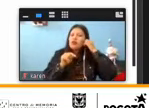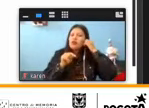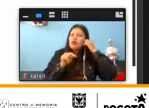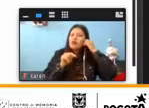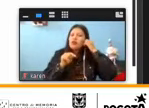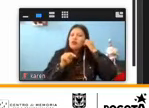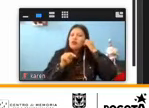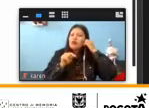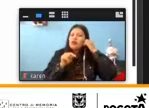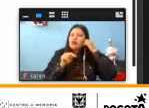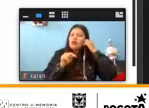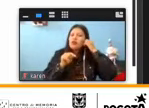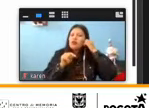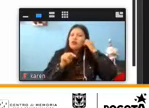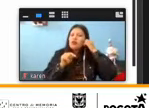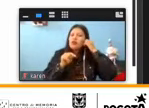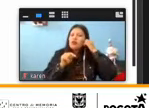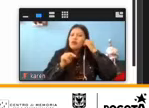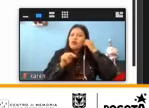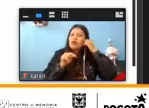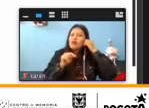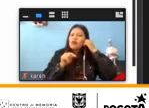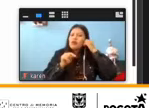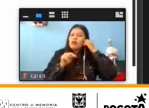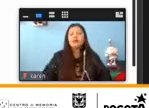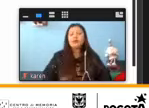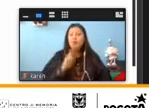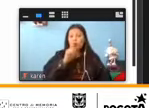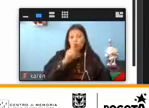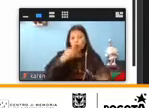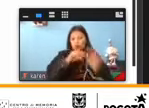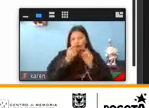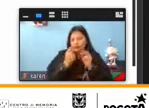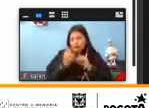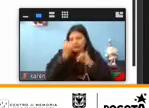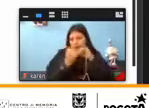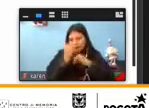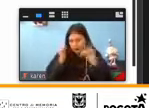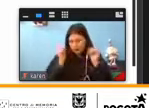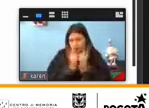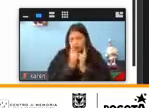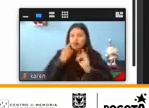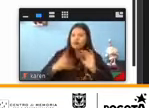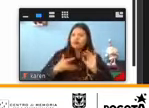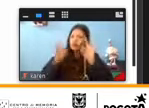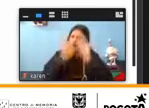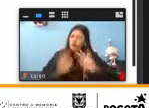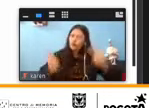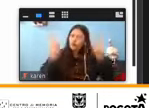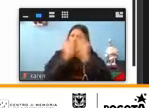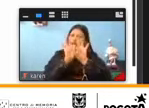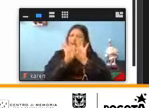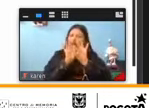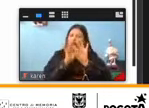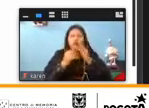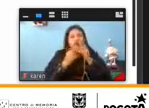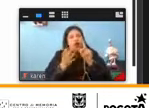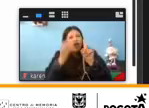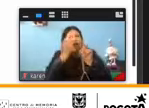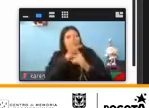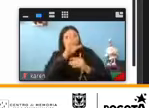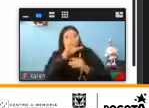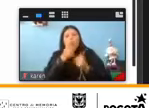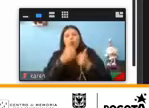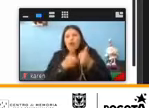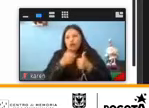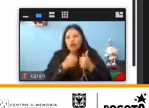Y bueno, también una de las cosas ya para terminar que nos parece importante, que salió también del eje,